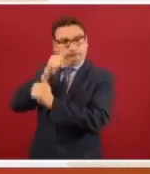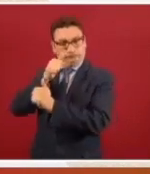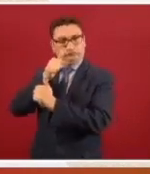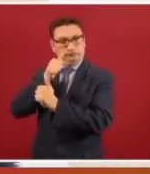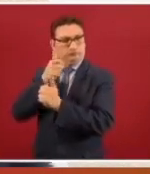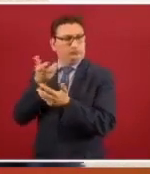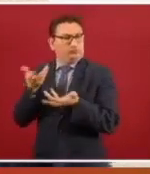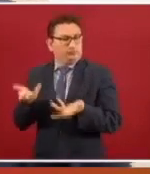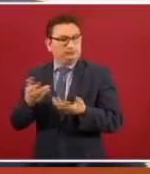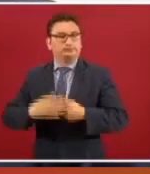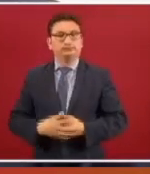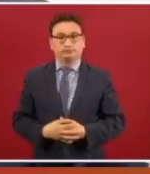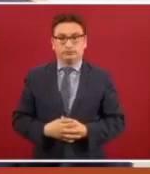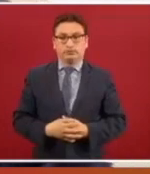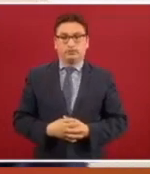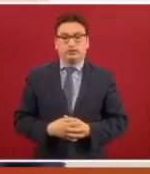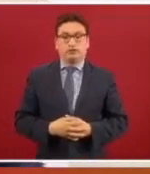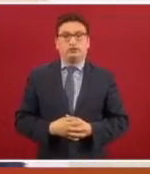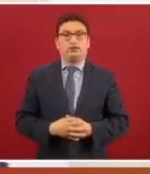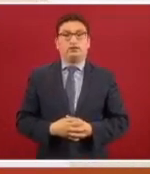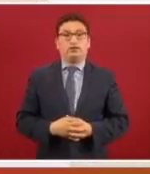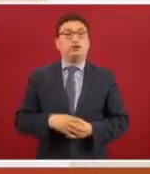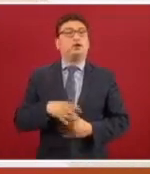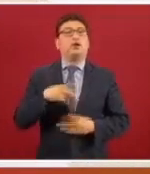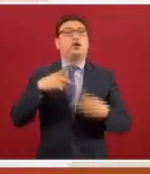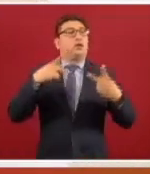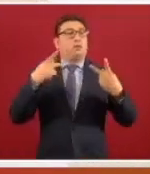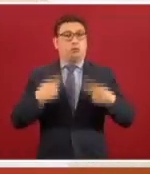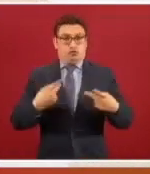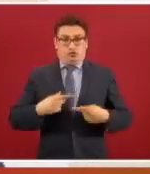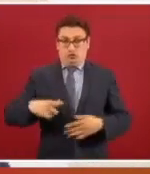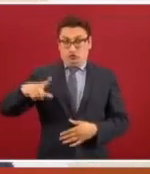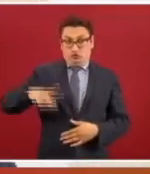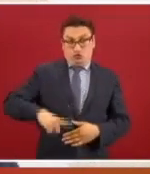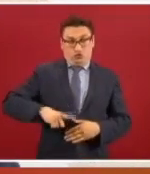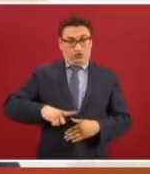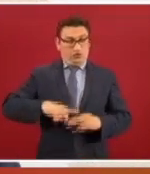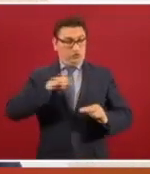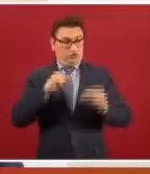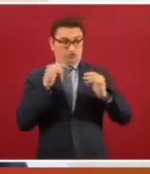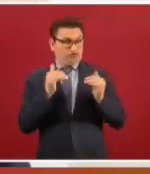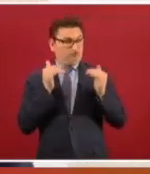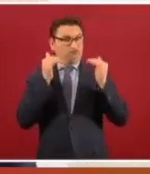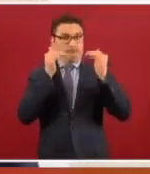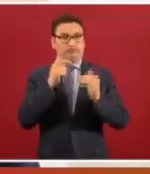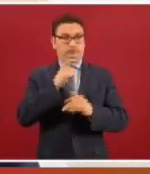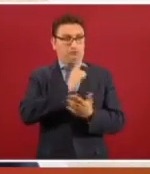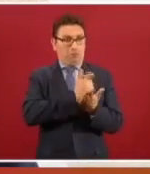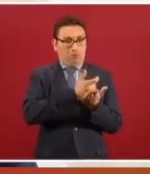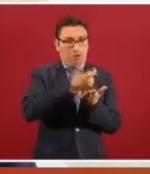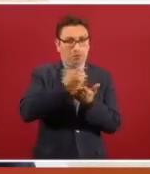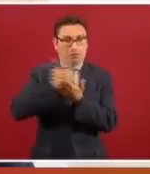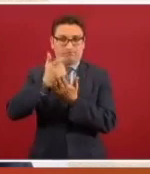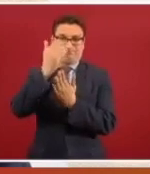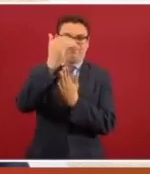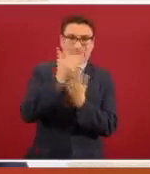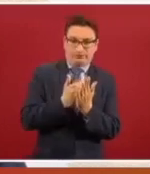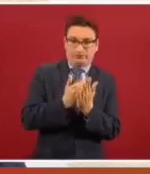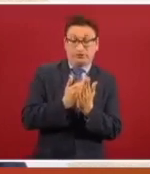bajarán los sueldos de los altos funcionarios públicos y se eliminarán los